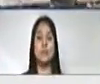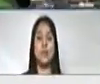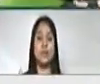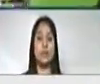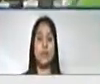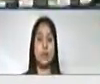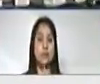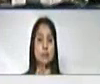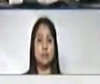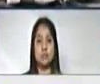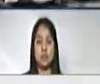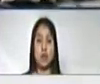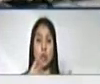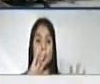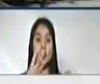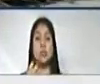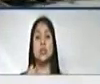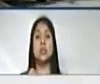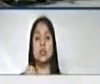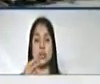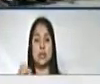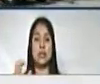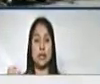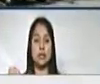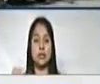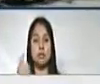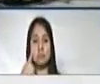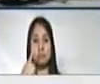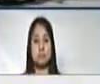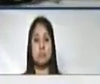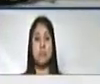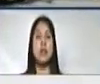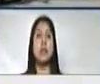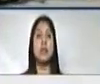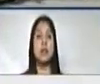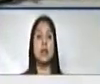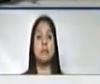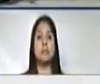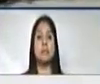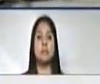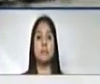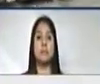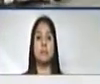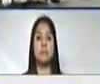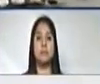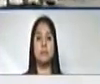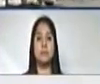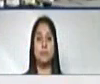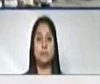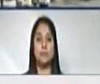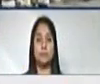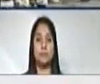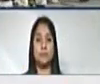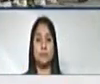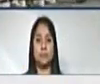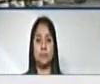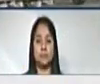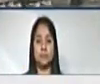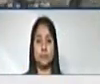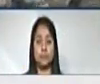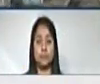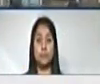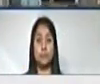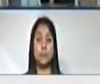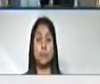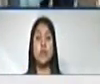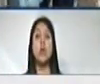siendo la misma, que usted mantenga todas las medidas de prevención necesarias, pero sobre todo utilizar la mascarilla de una forma correcta.